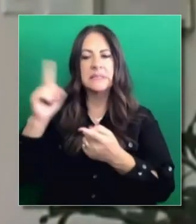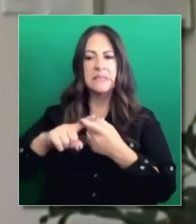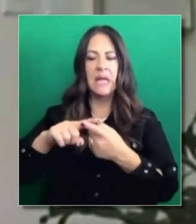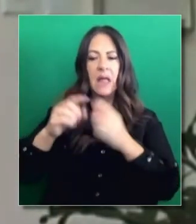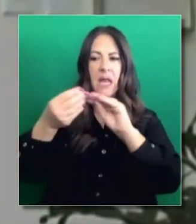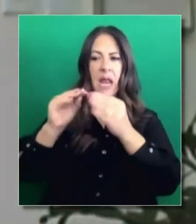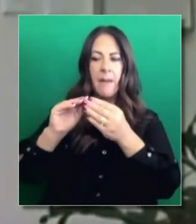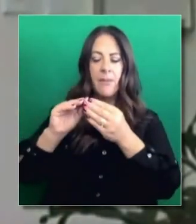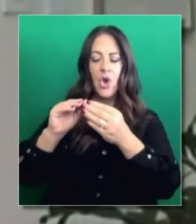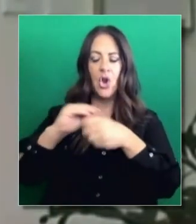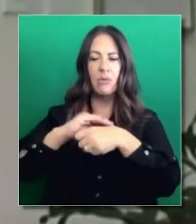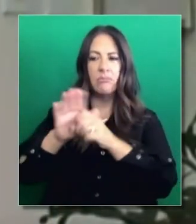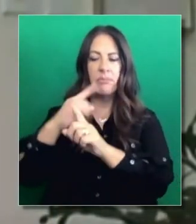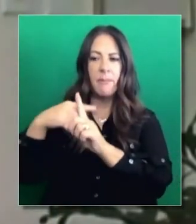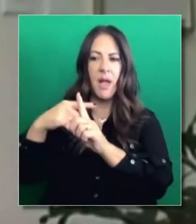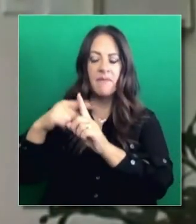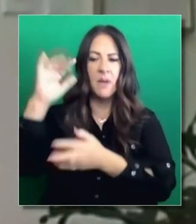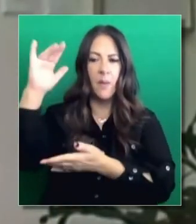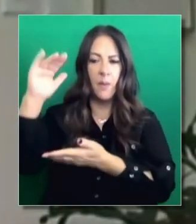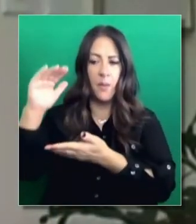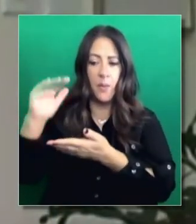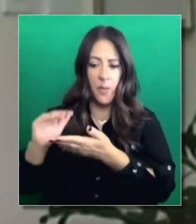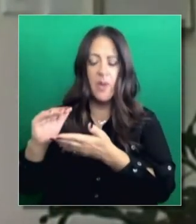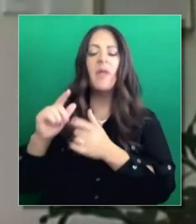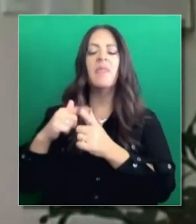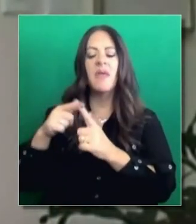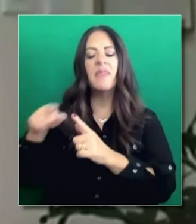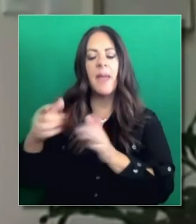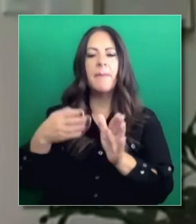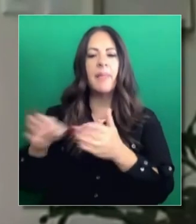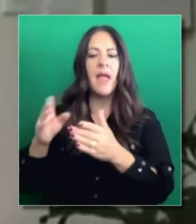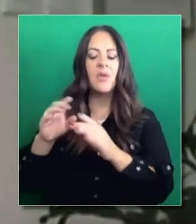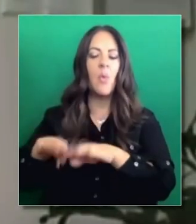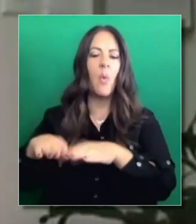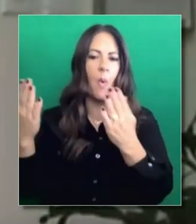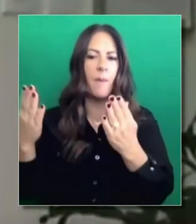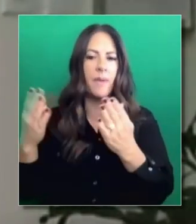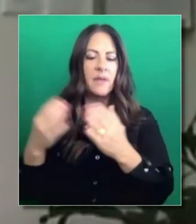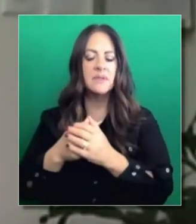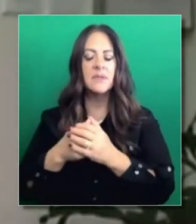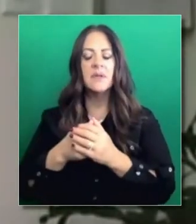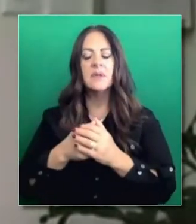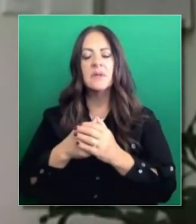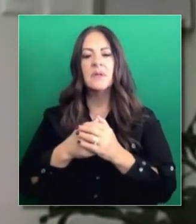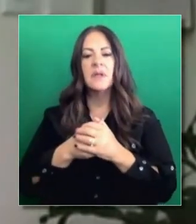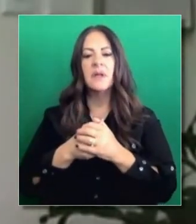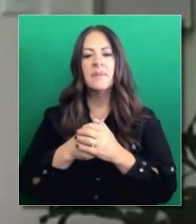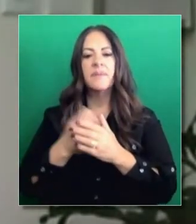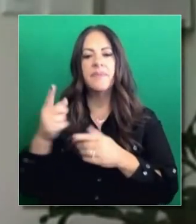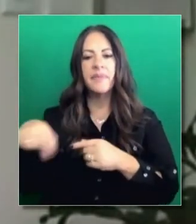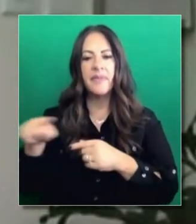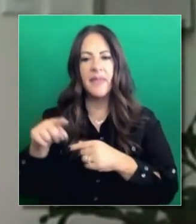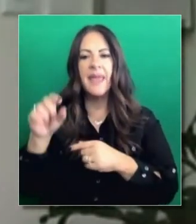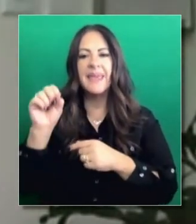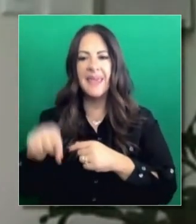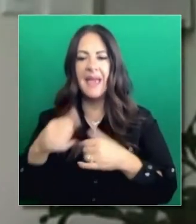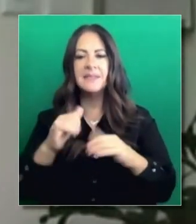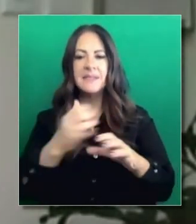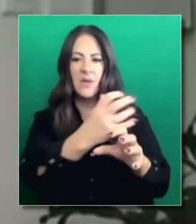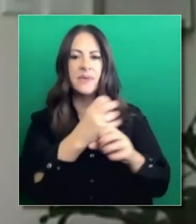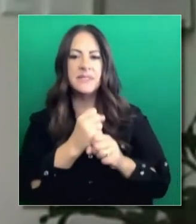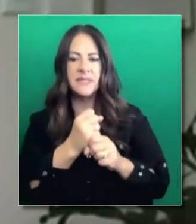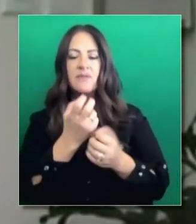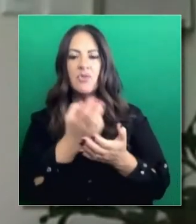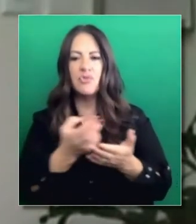en cuanto a esas nuevas escuelas, porque queremos que esas tasas, esos índices de transmisión bajen.